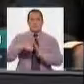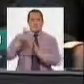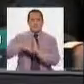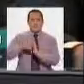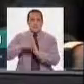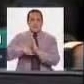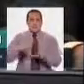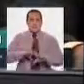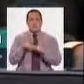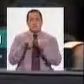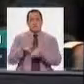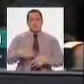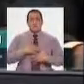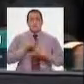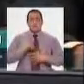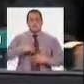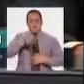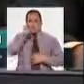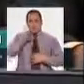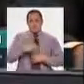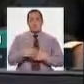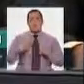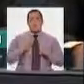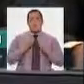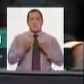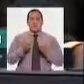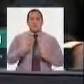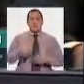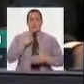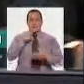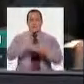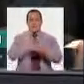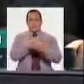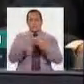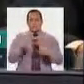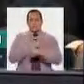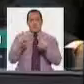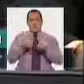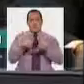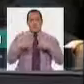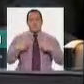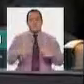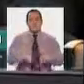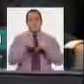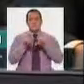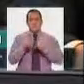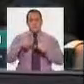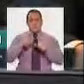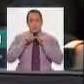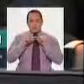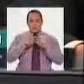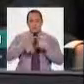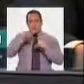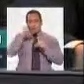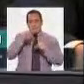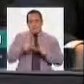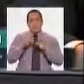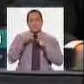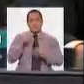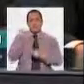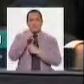subalterna, frente a los intereses del Perú. Queremos recusar este tipo de actuaciones y que sigamos en el Perú defendiendo